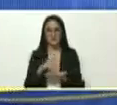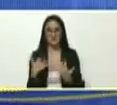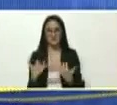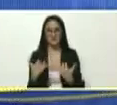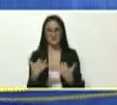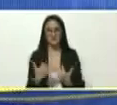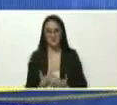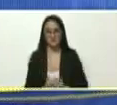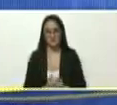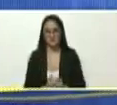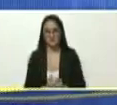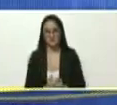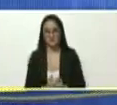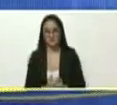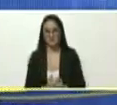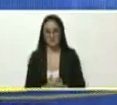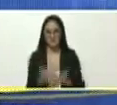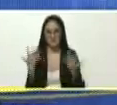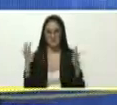nosotros.